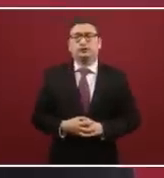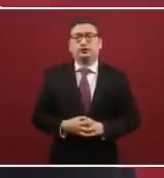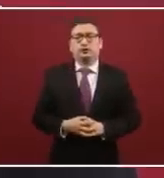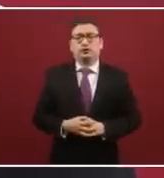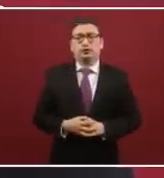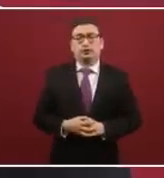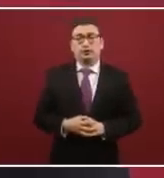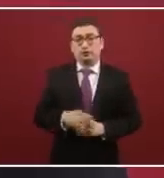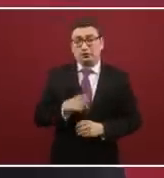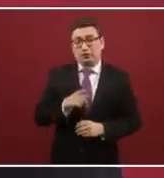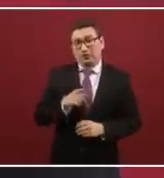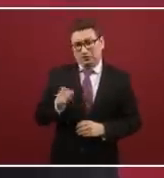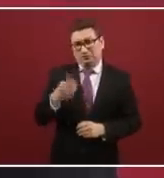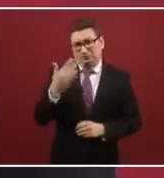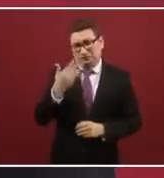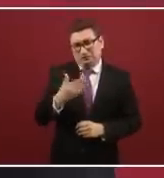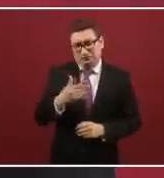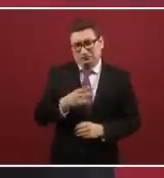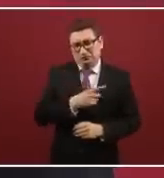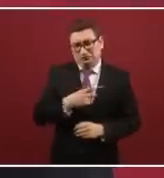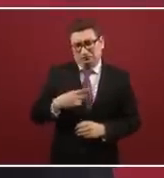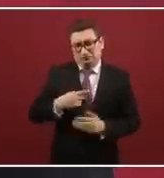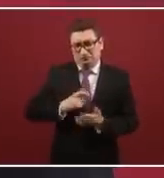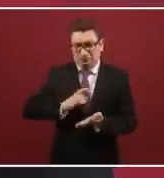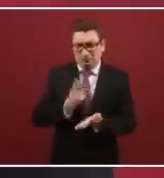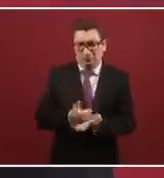se tiene que pagar